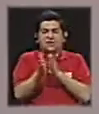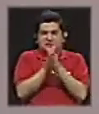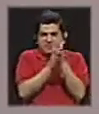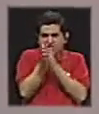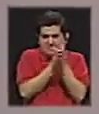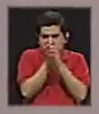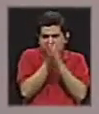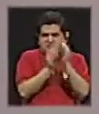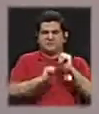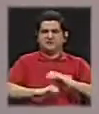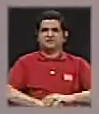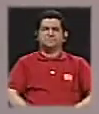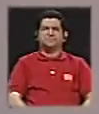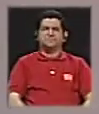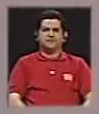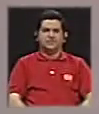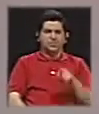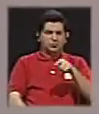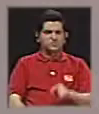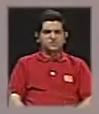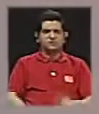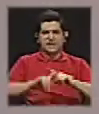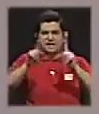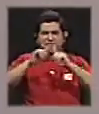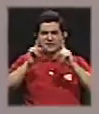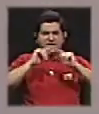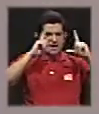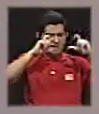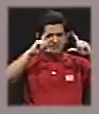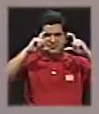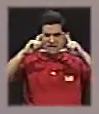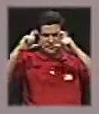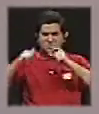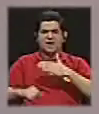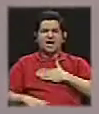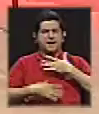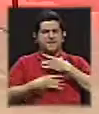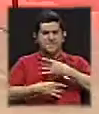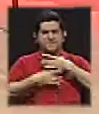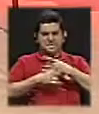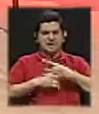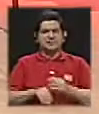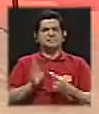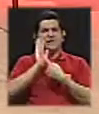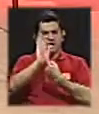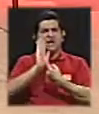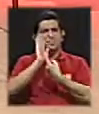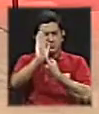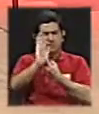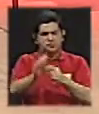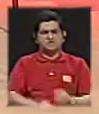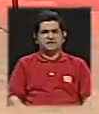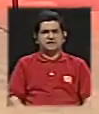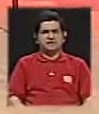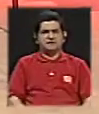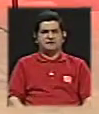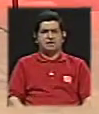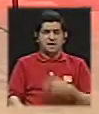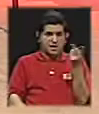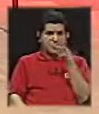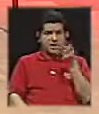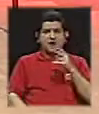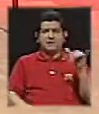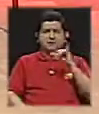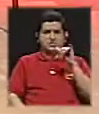provecho. Uh-huh. Usted captó allá una serie de fotografías y me interesaría que las viéramos y que entre ustedes dos